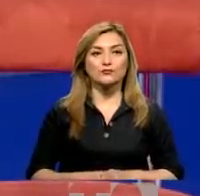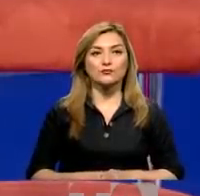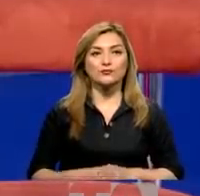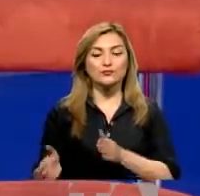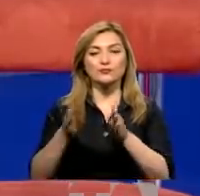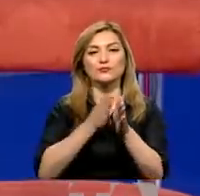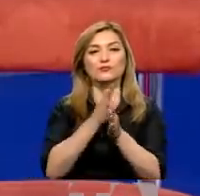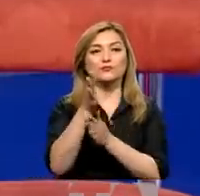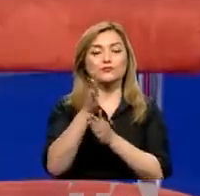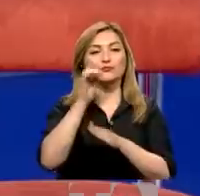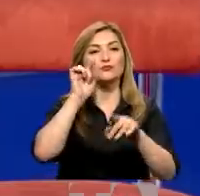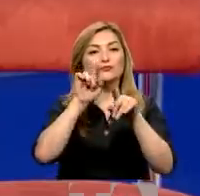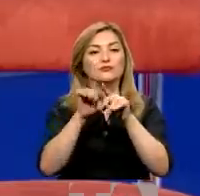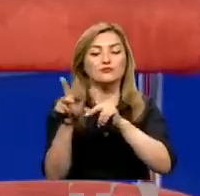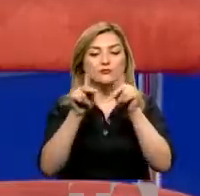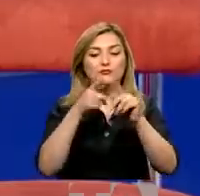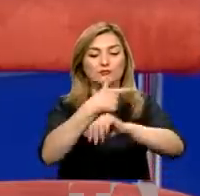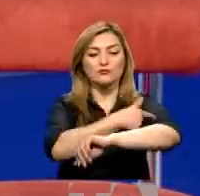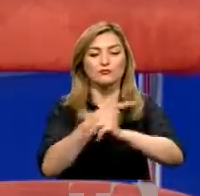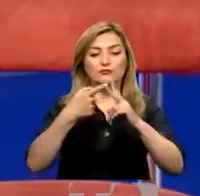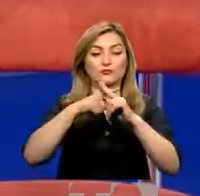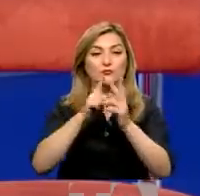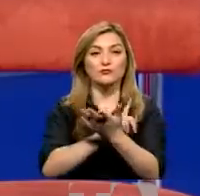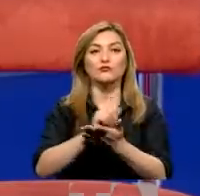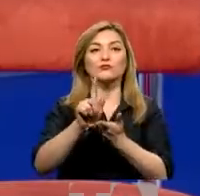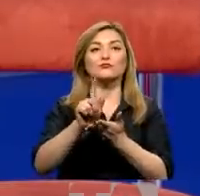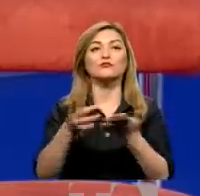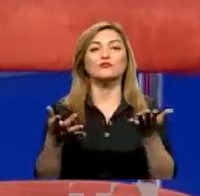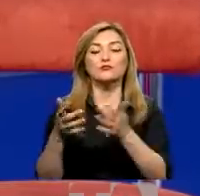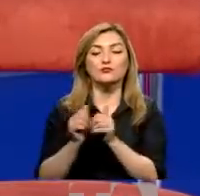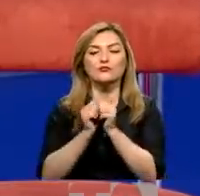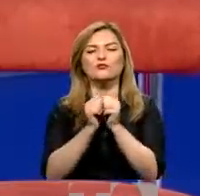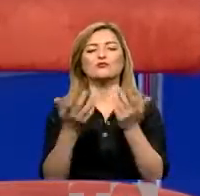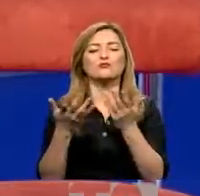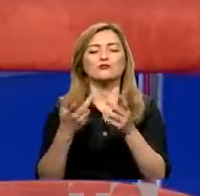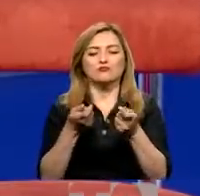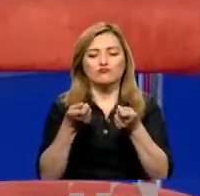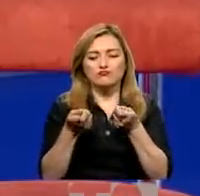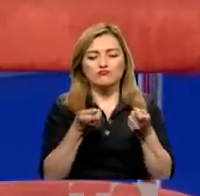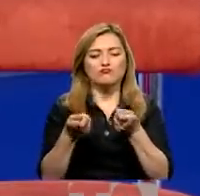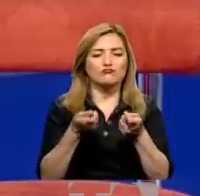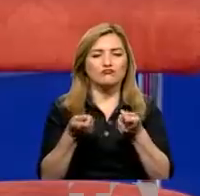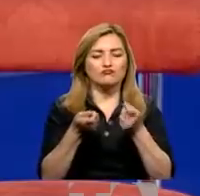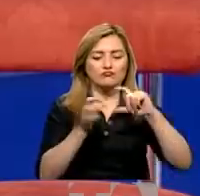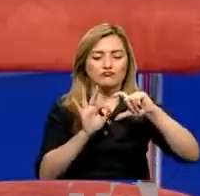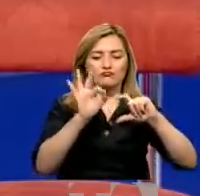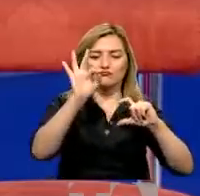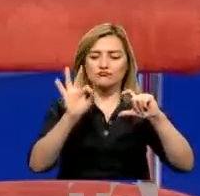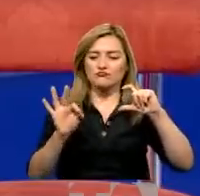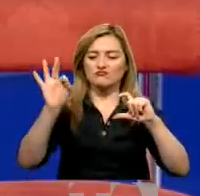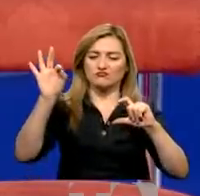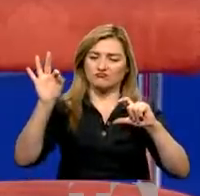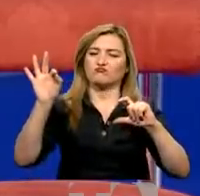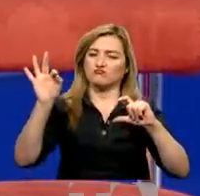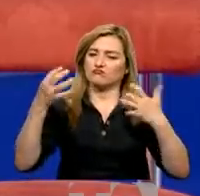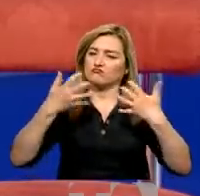Especialistas coinciden en que el plan de vacunación que arrancará esta semana debe ir acompañado de un mejor manejo de las estadísticas.